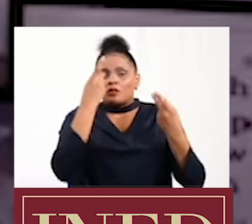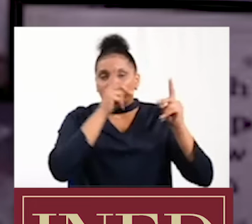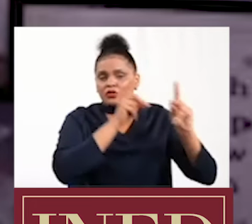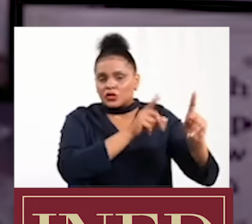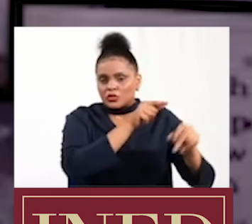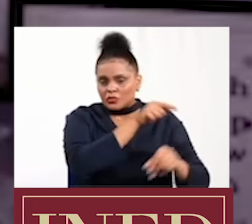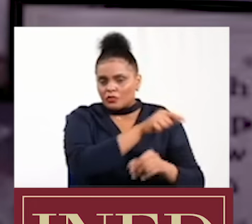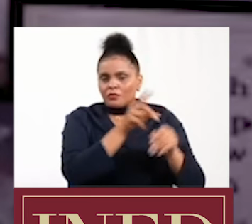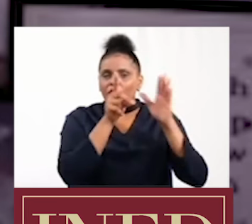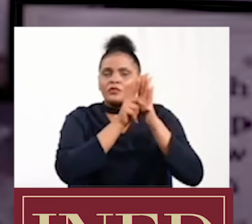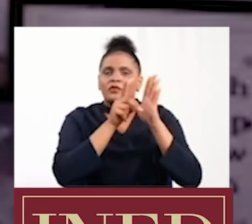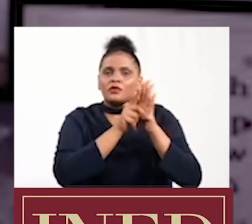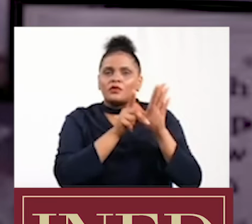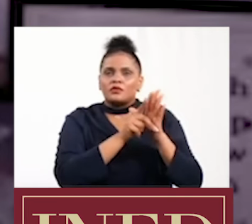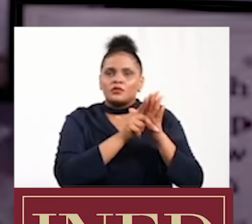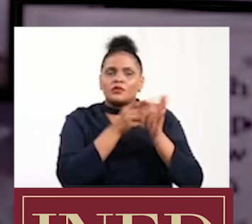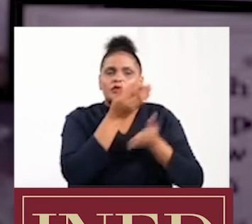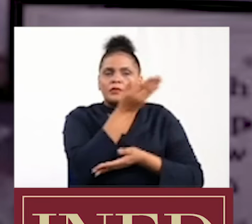al congreso